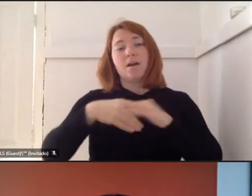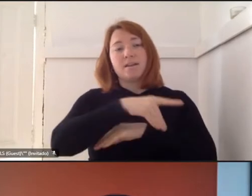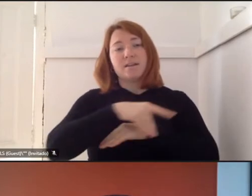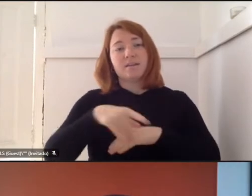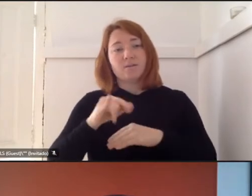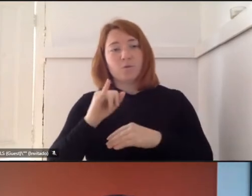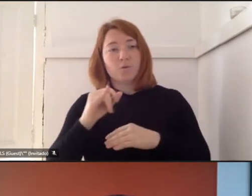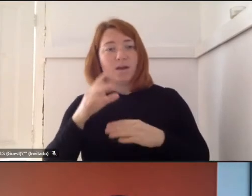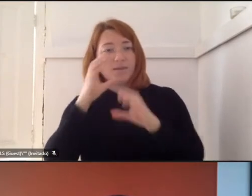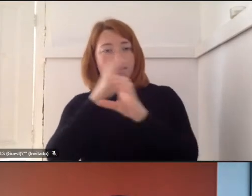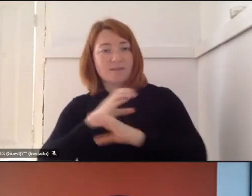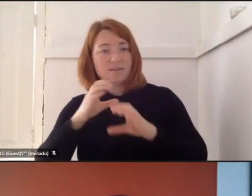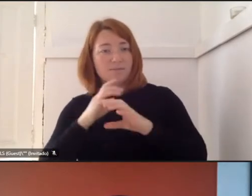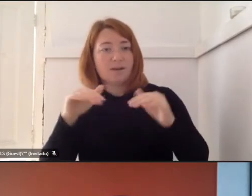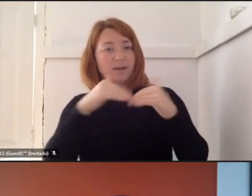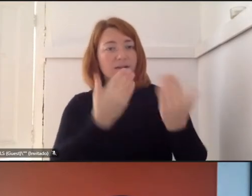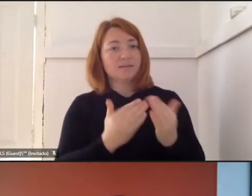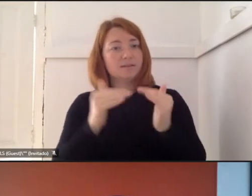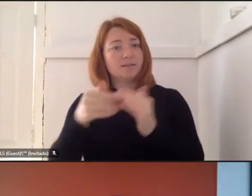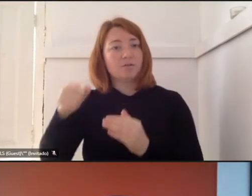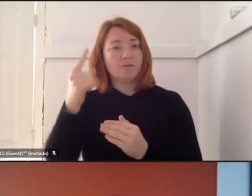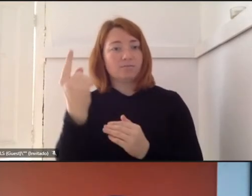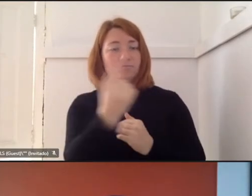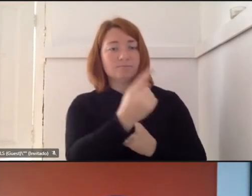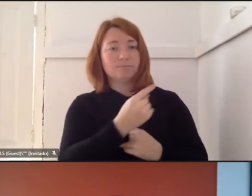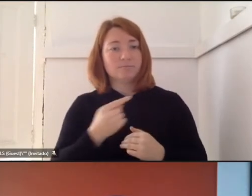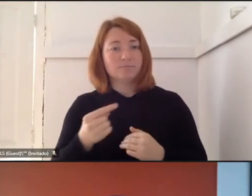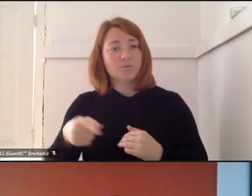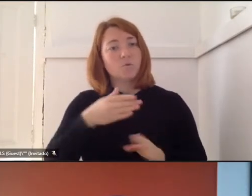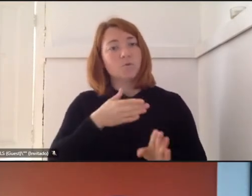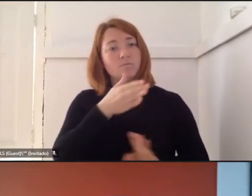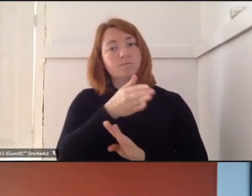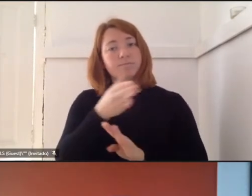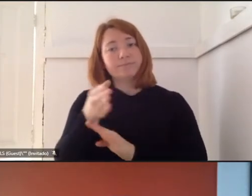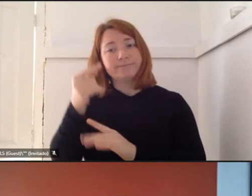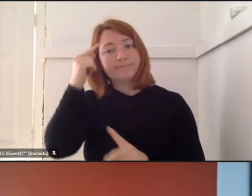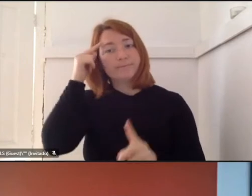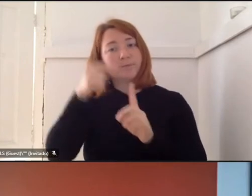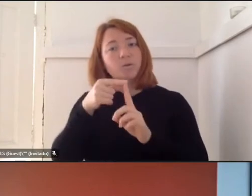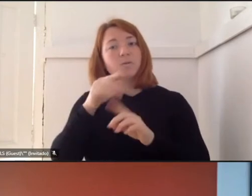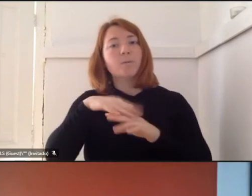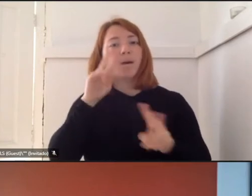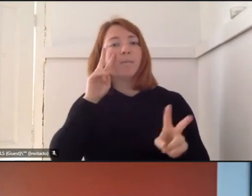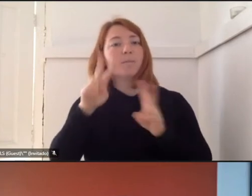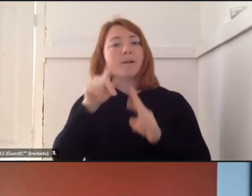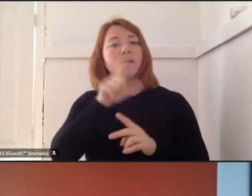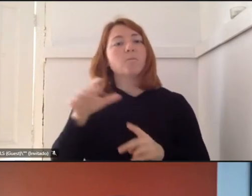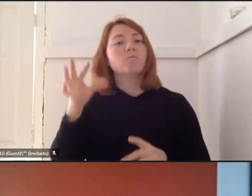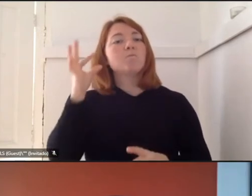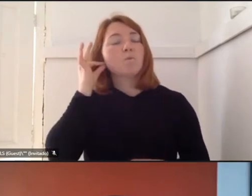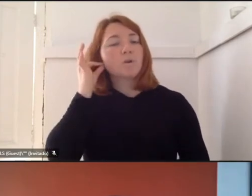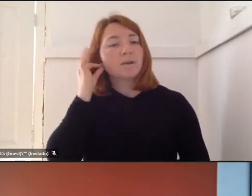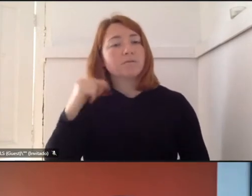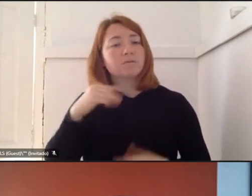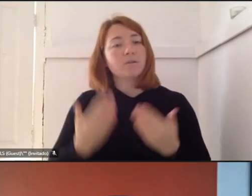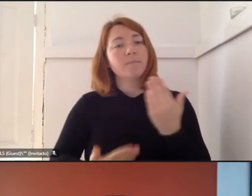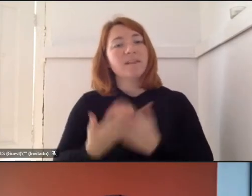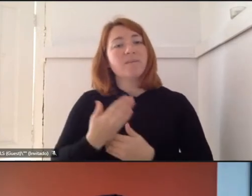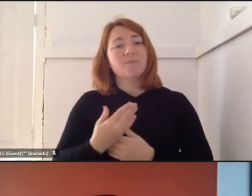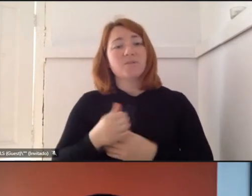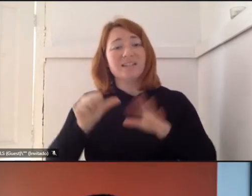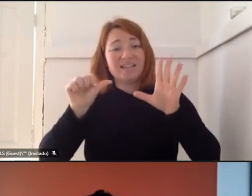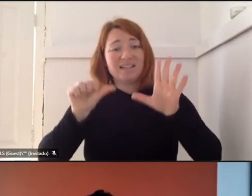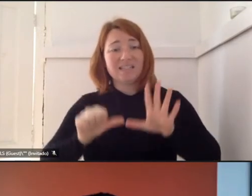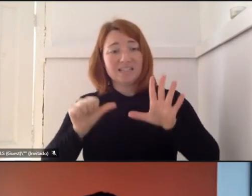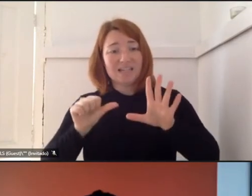colegios para visibilizar a las mujeres en estos ámbitos. Y empezamos en sexto de primaria y hemos